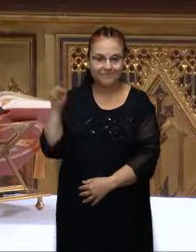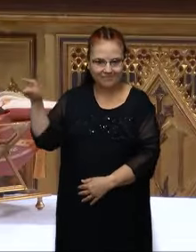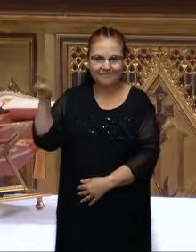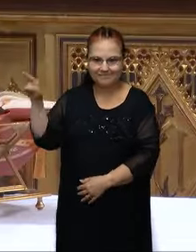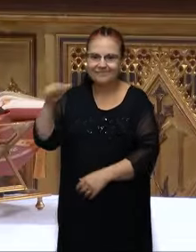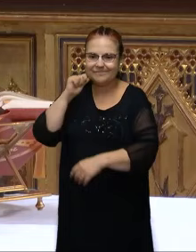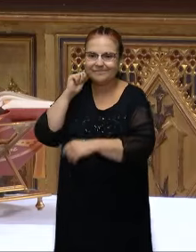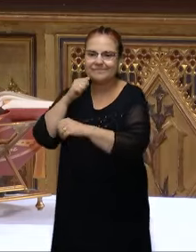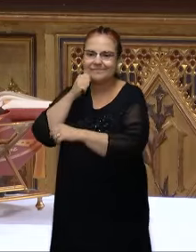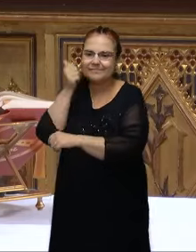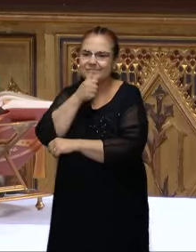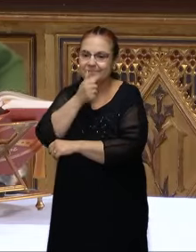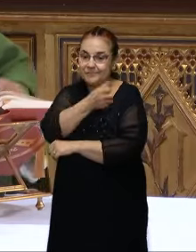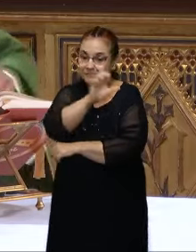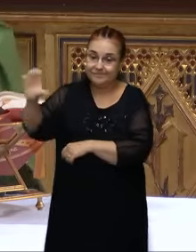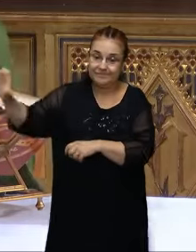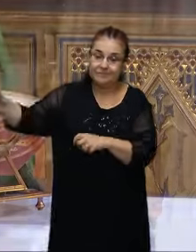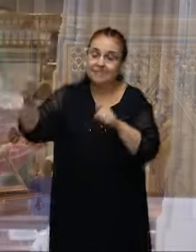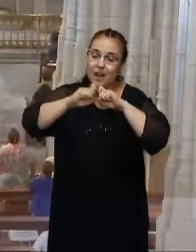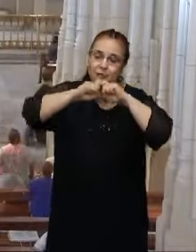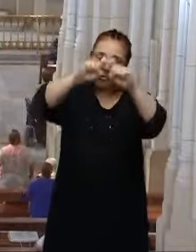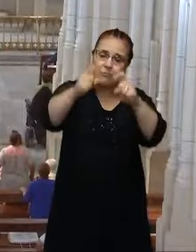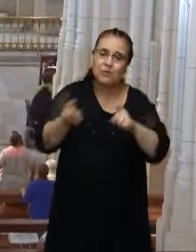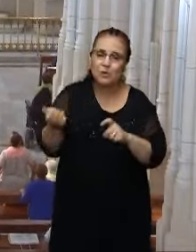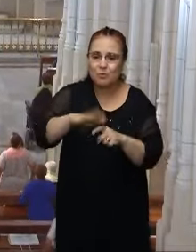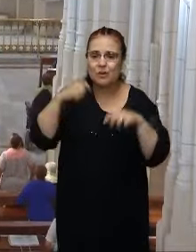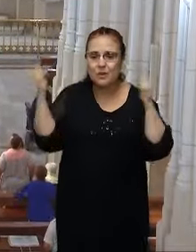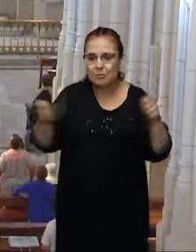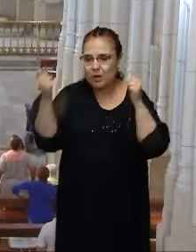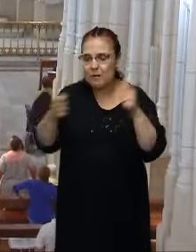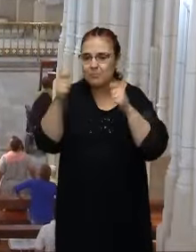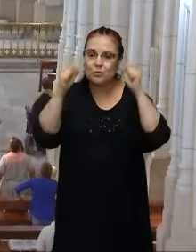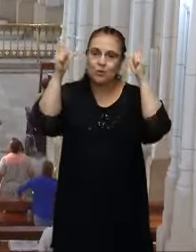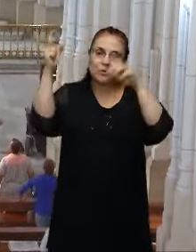Este es el misterio de la fe.